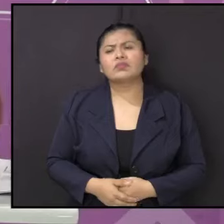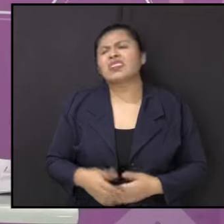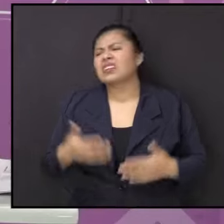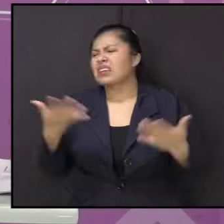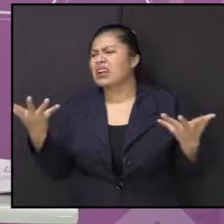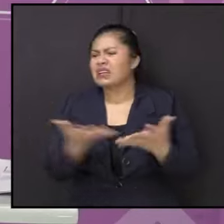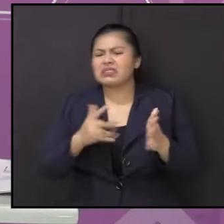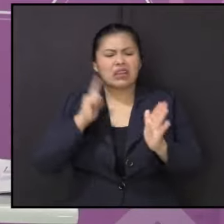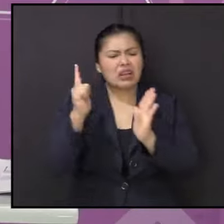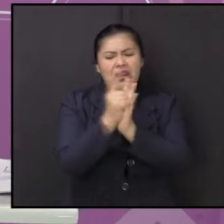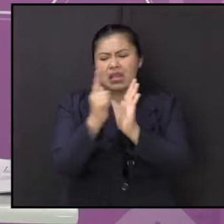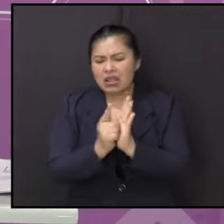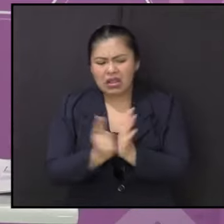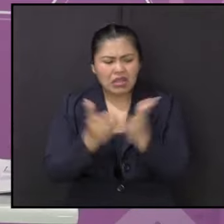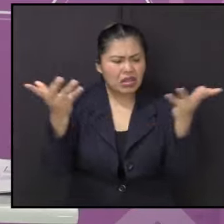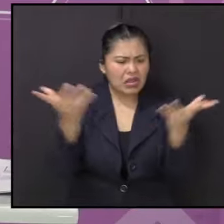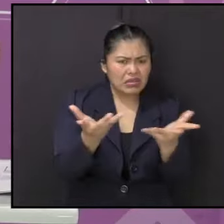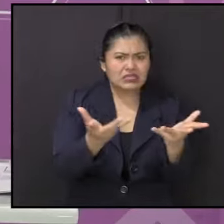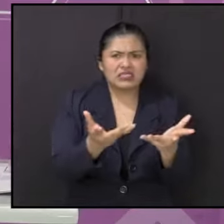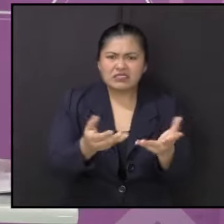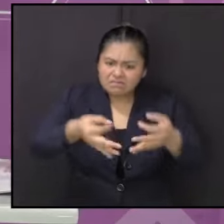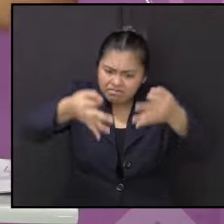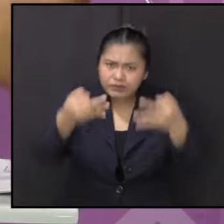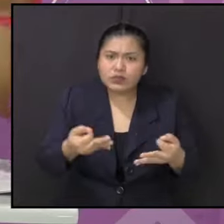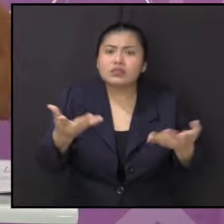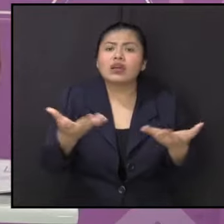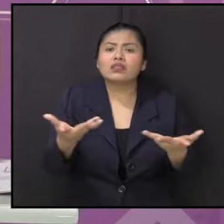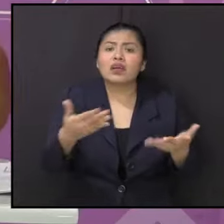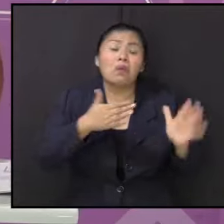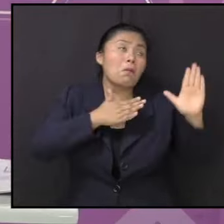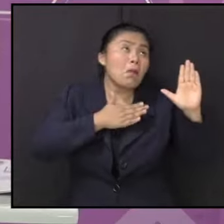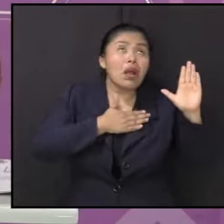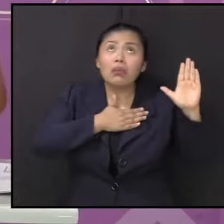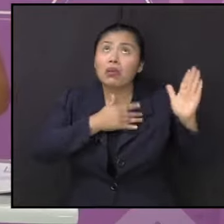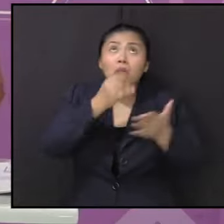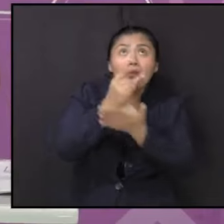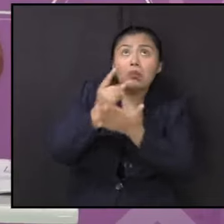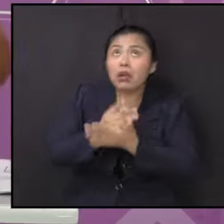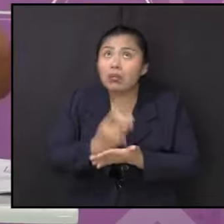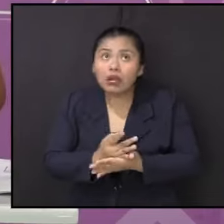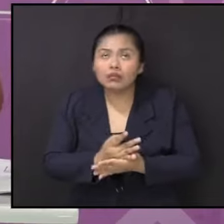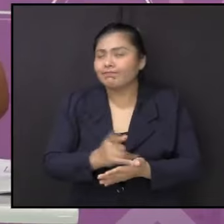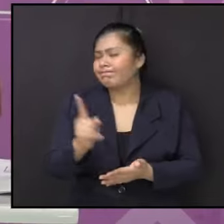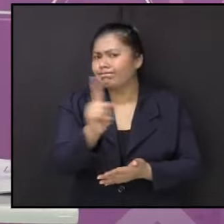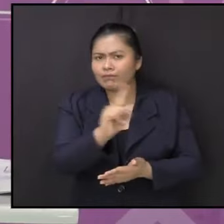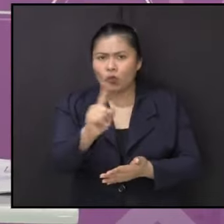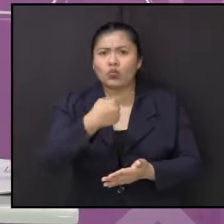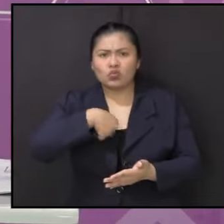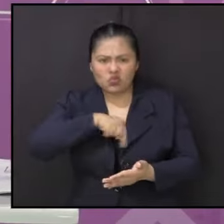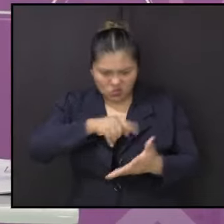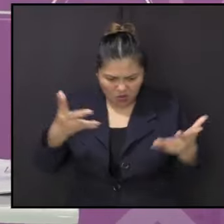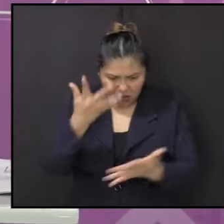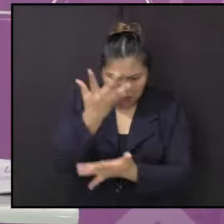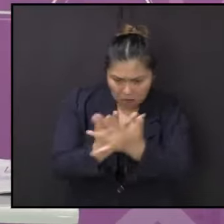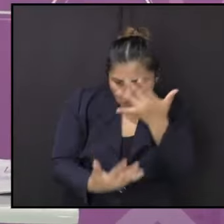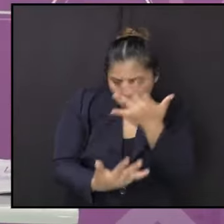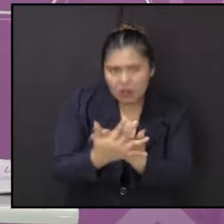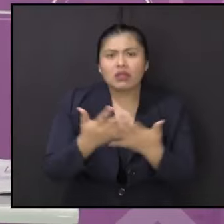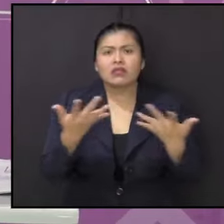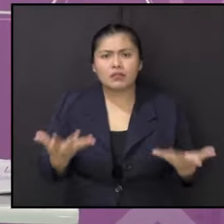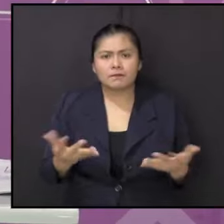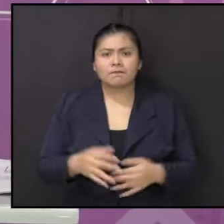legislativo dignificado a lo que se va y no a simples promesas al aire sin que se puedan poner quizás a indagar un poco en lo que hay.